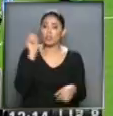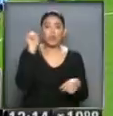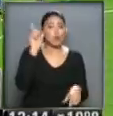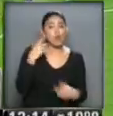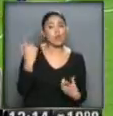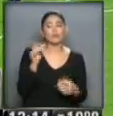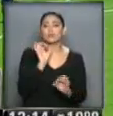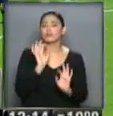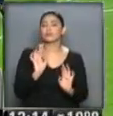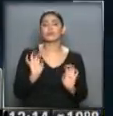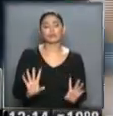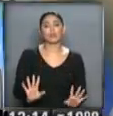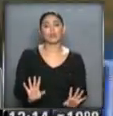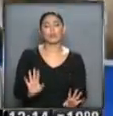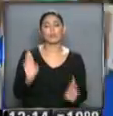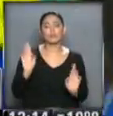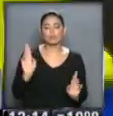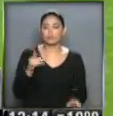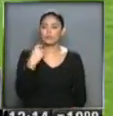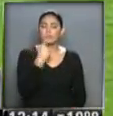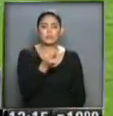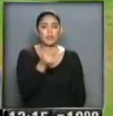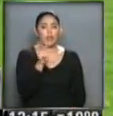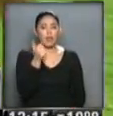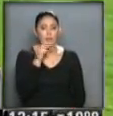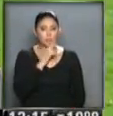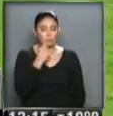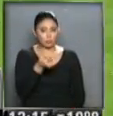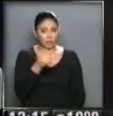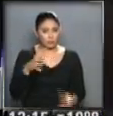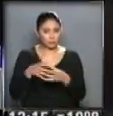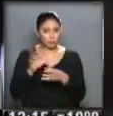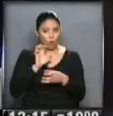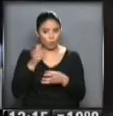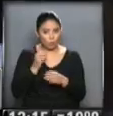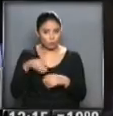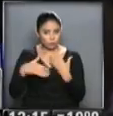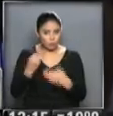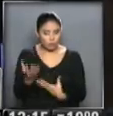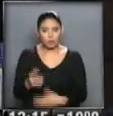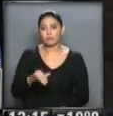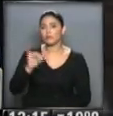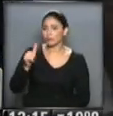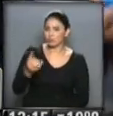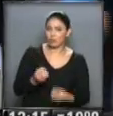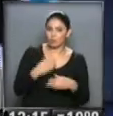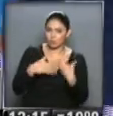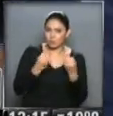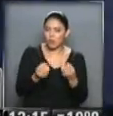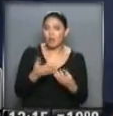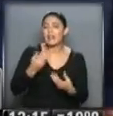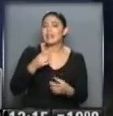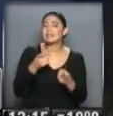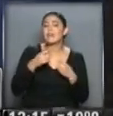Fue pura exclusivamente. ¿Te parece que jugó mejor Ecuador, Maxi? Jugó a lo que puede jugar Ecuador y jugó mejor que la Argentina y mereció muchísimo